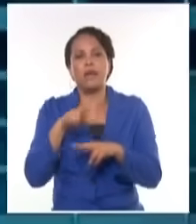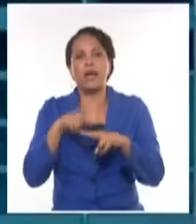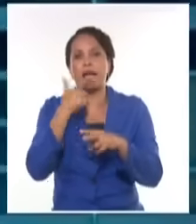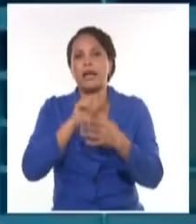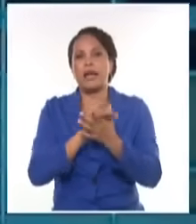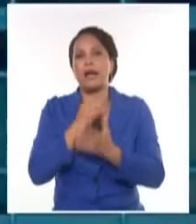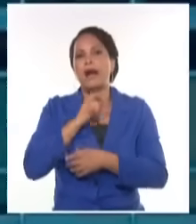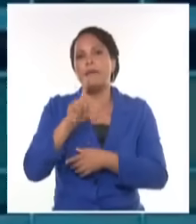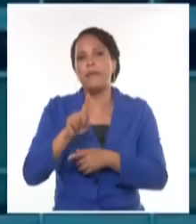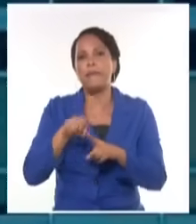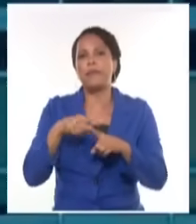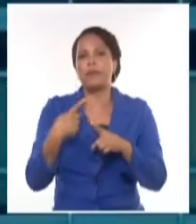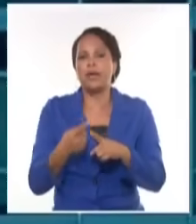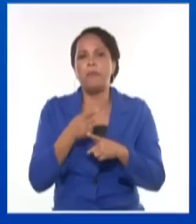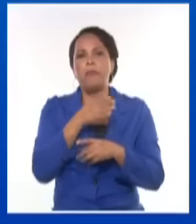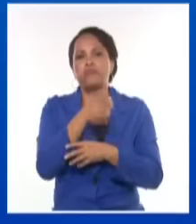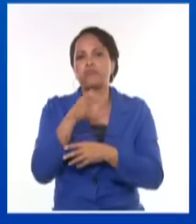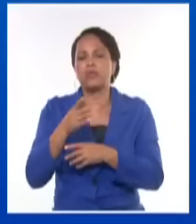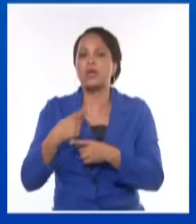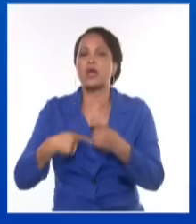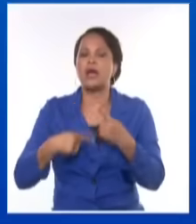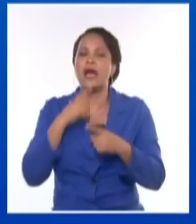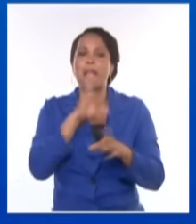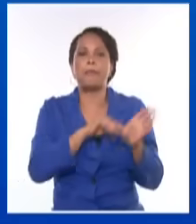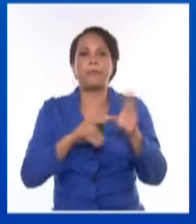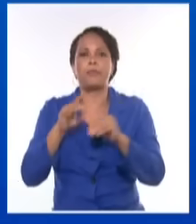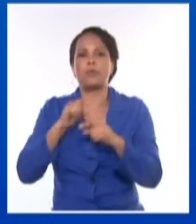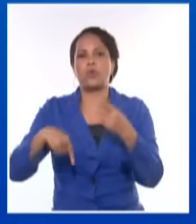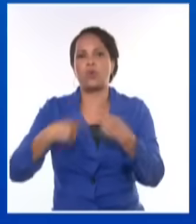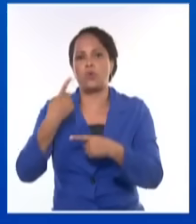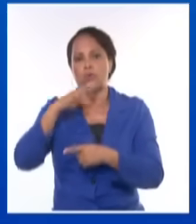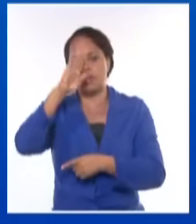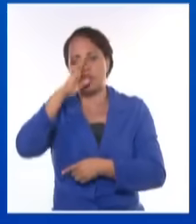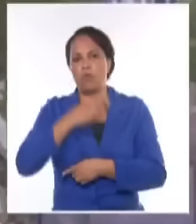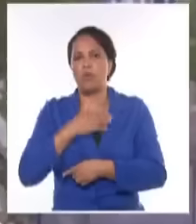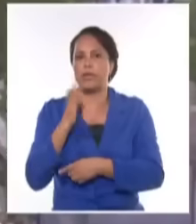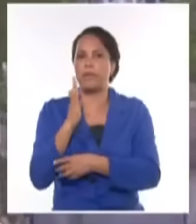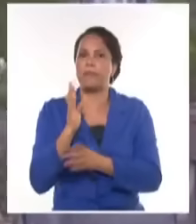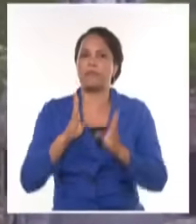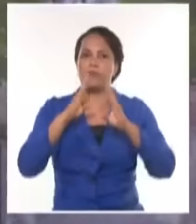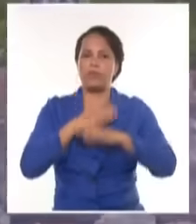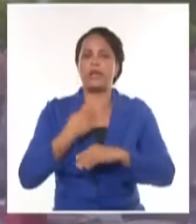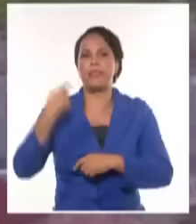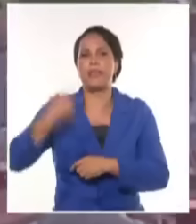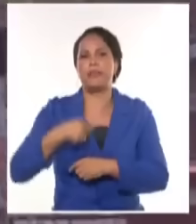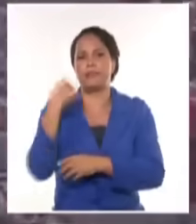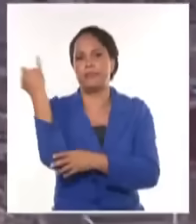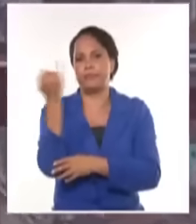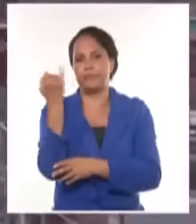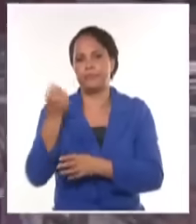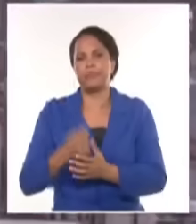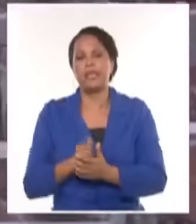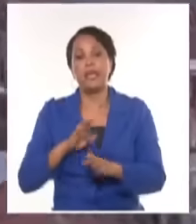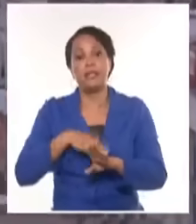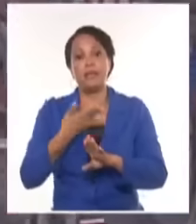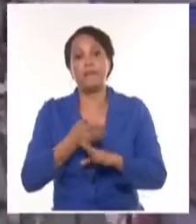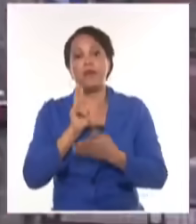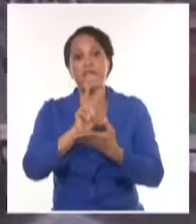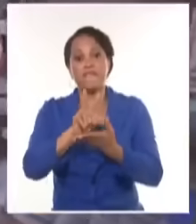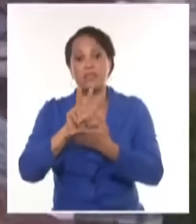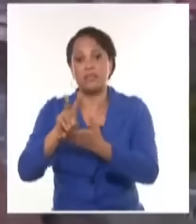por sus actos contrarios a las normas del derecho internacional. Tras sus visitas a